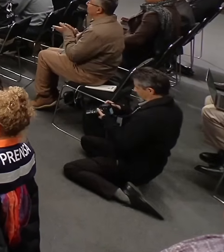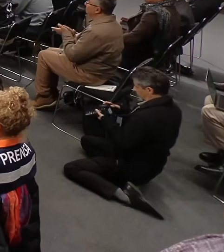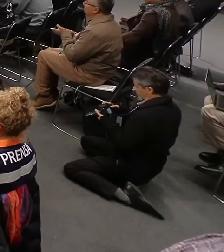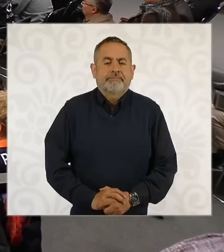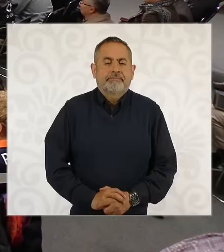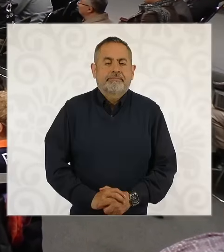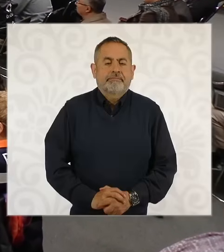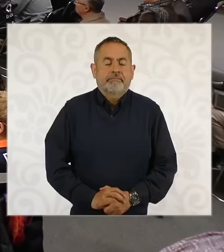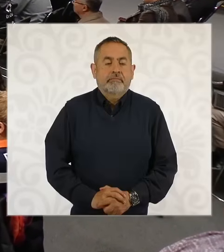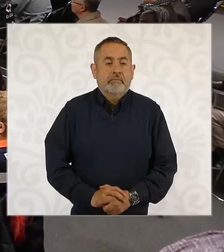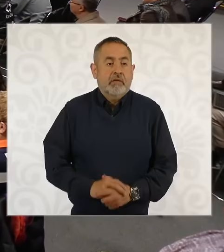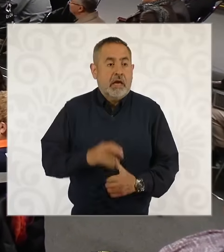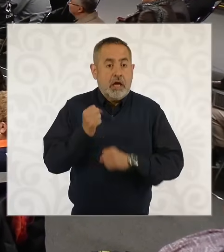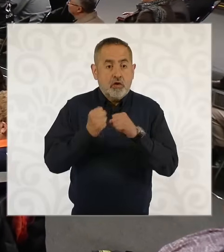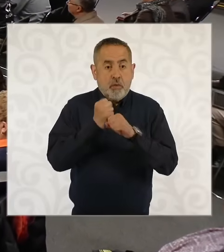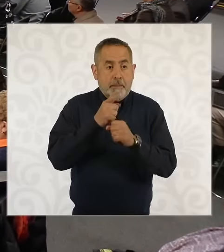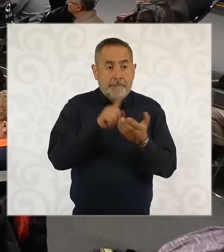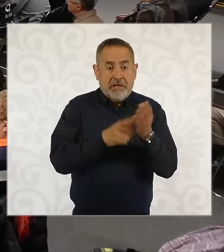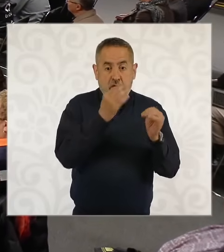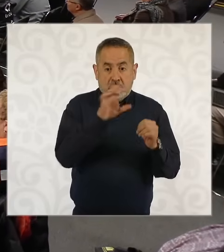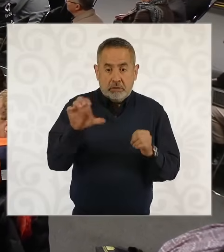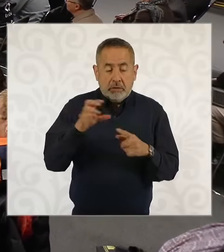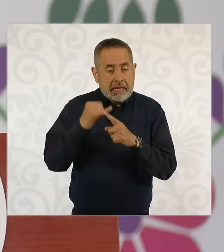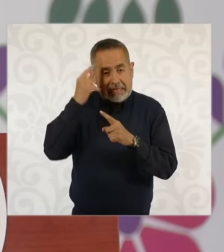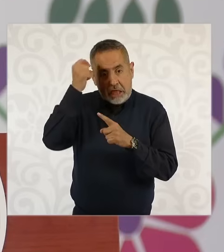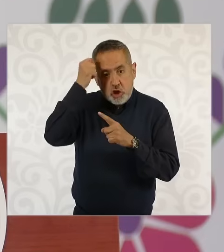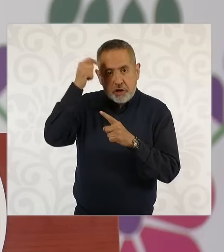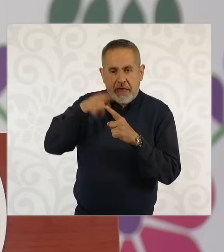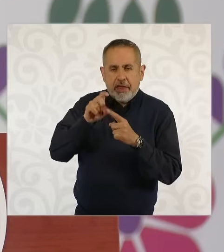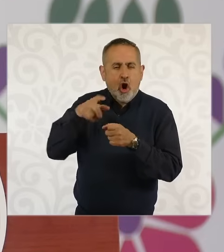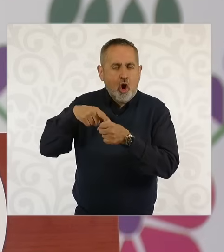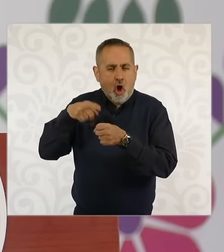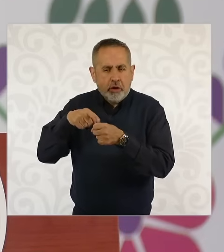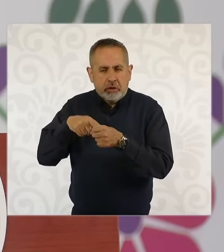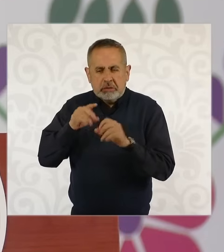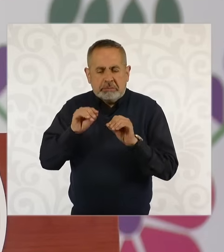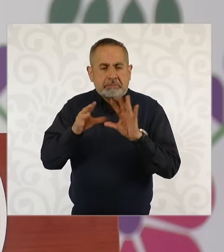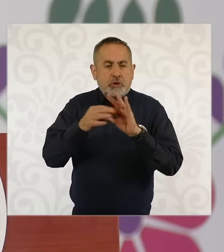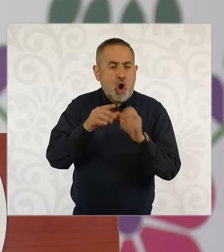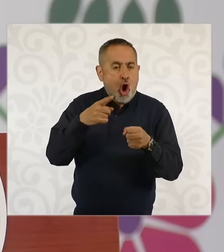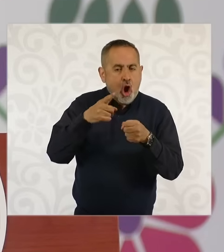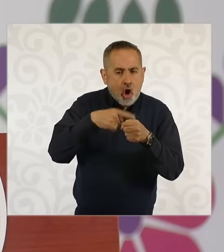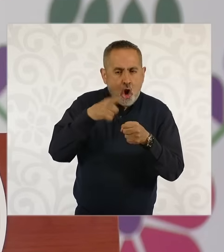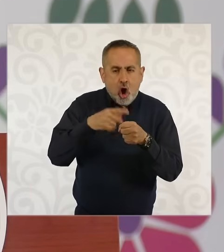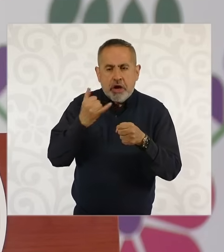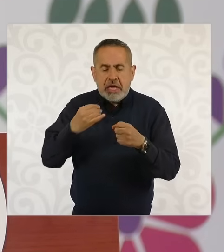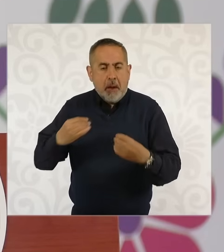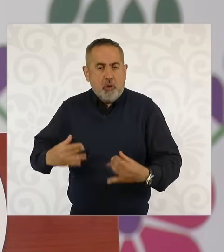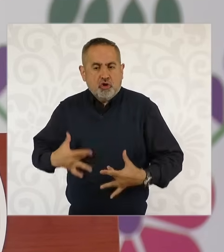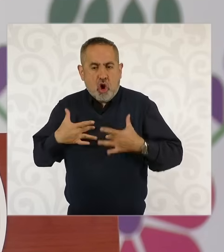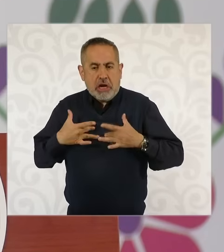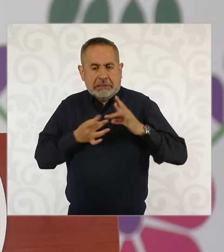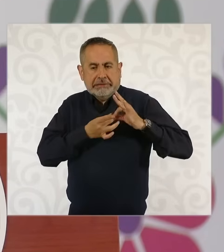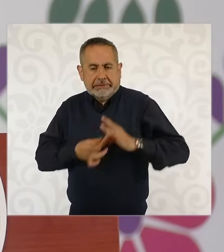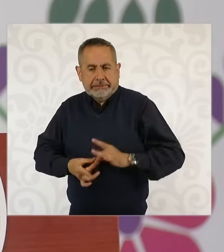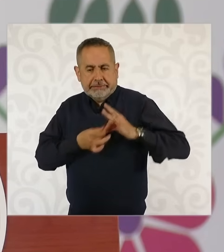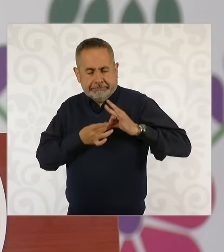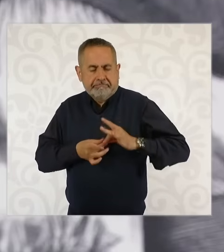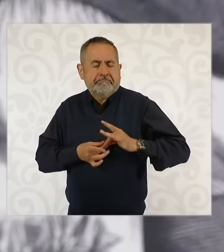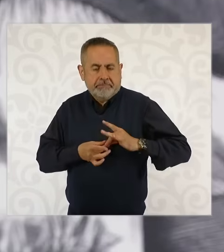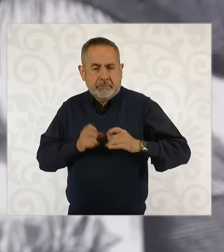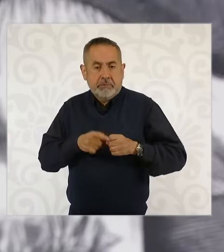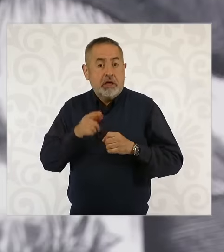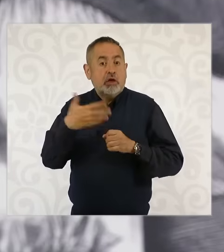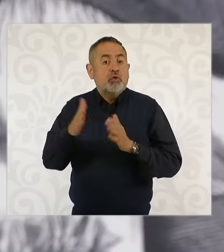A principios del siglo XX se publicó la teoría del color, en donde se expuso que los colores y las emociones estaban relacionados. En